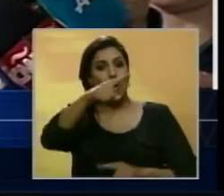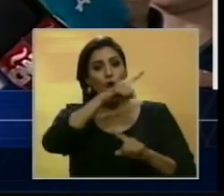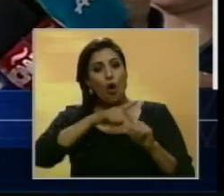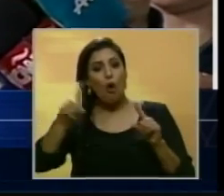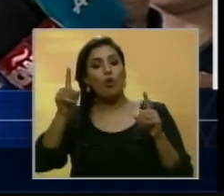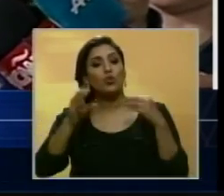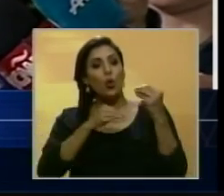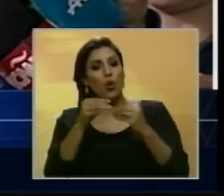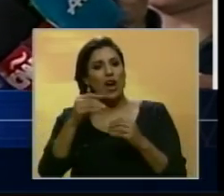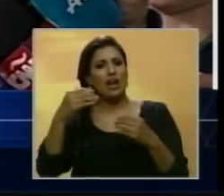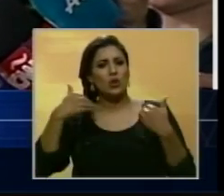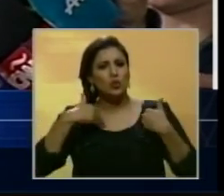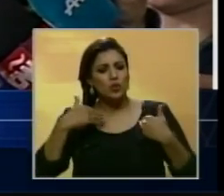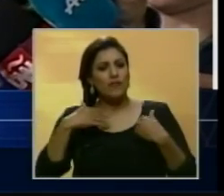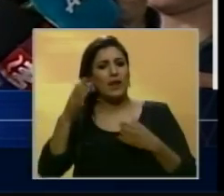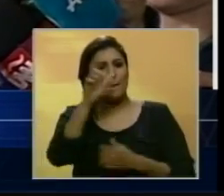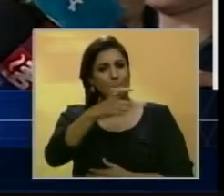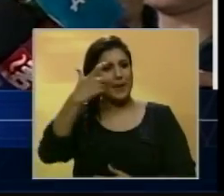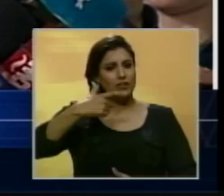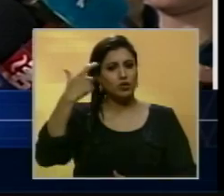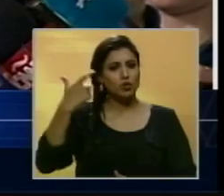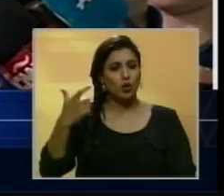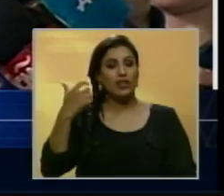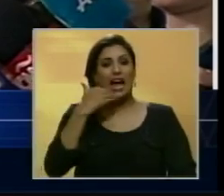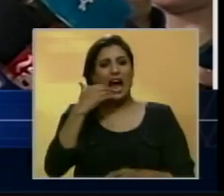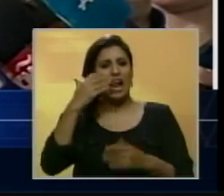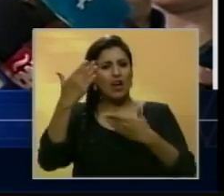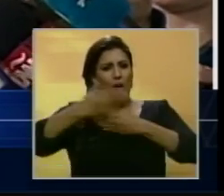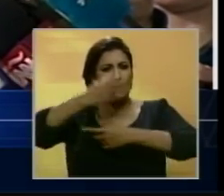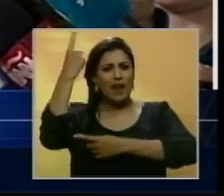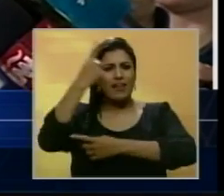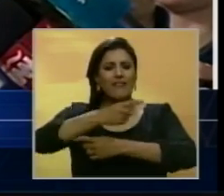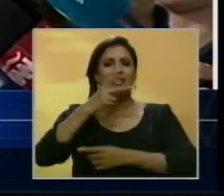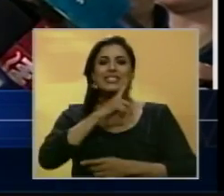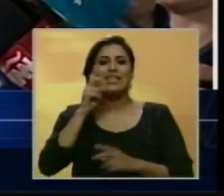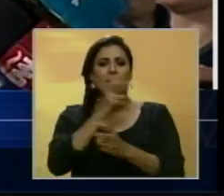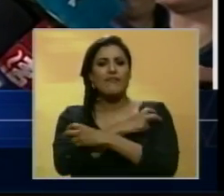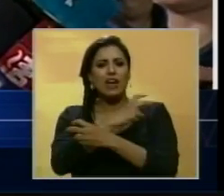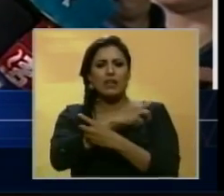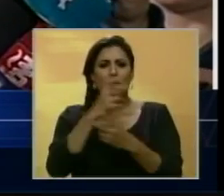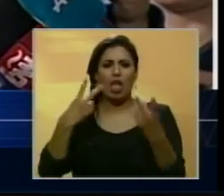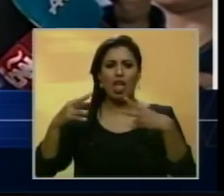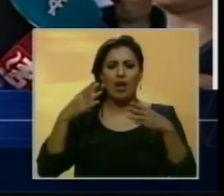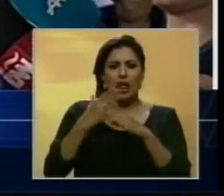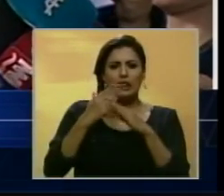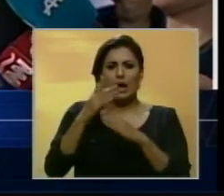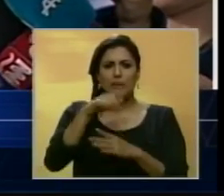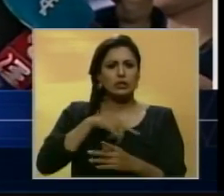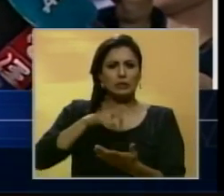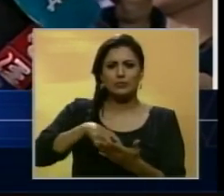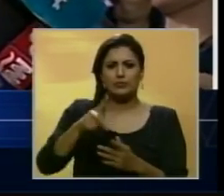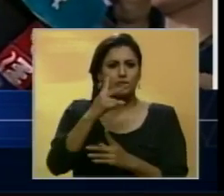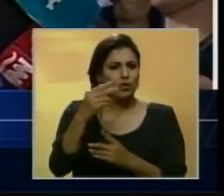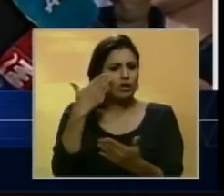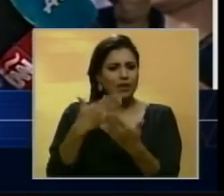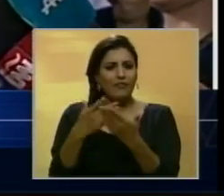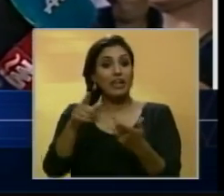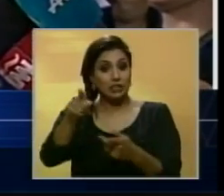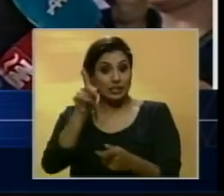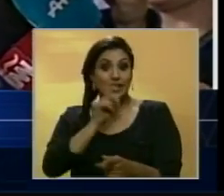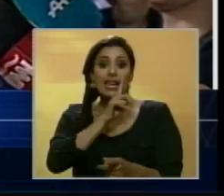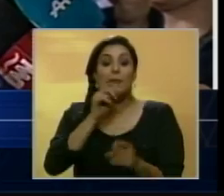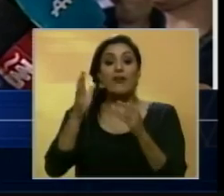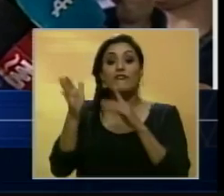está siendo hostigada la ciudadanía con alcabalas fantasmas y con obstáculos en las vías para que no lleguen a validar. Eso